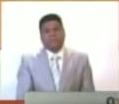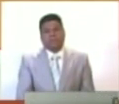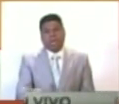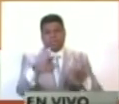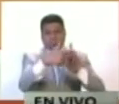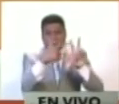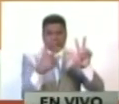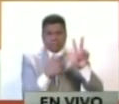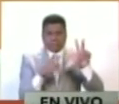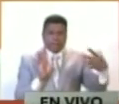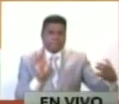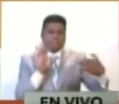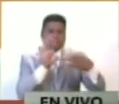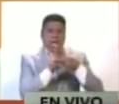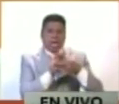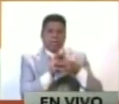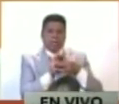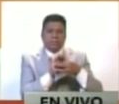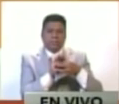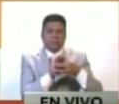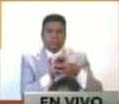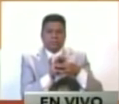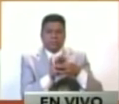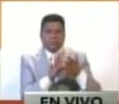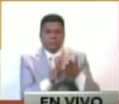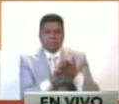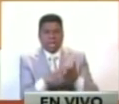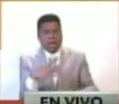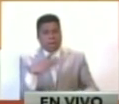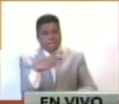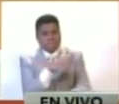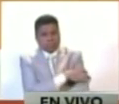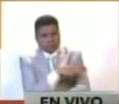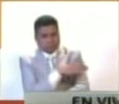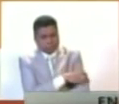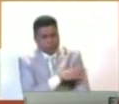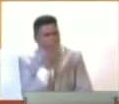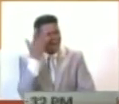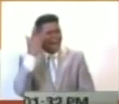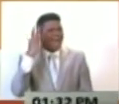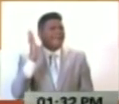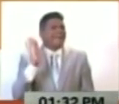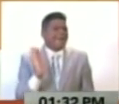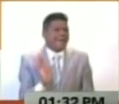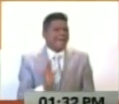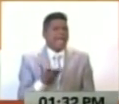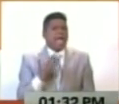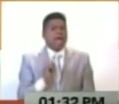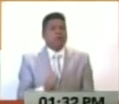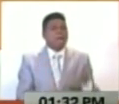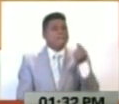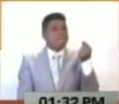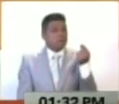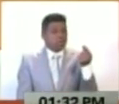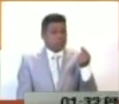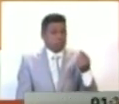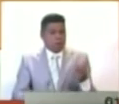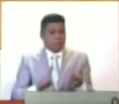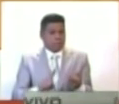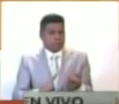La derecha, cuando cree tener un mínimo de poder? Bueno,